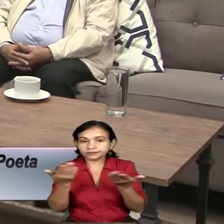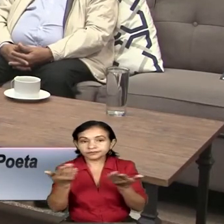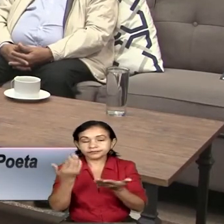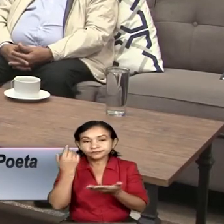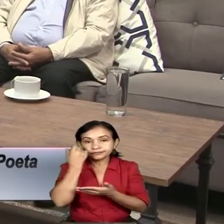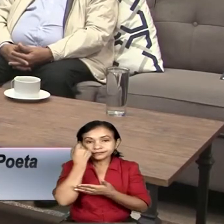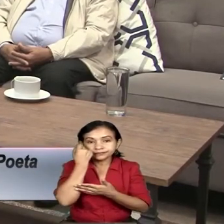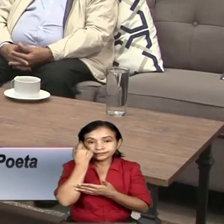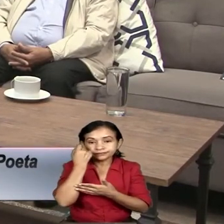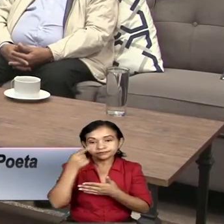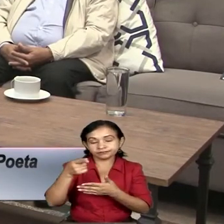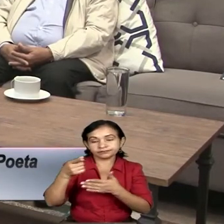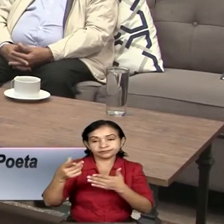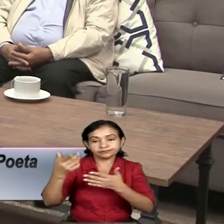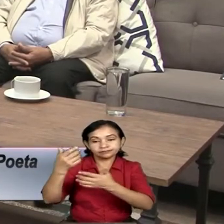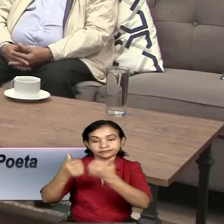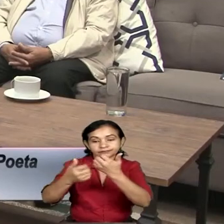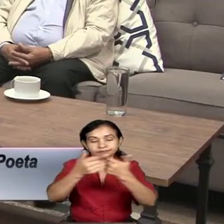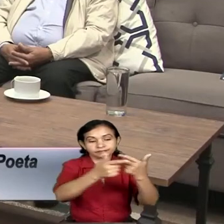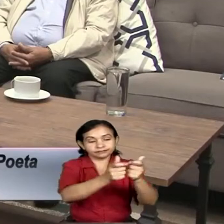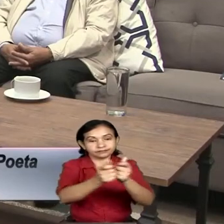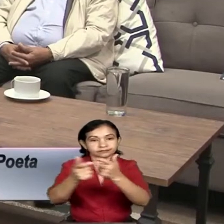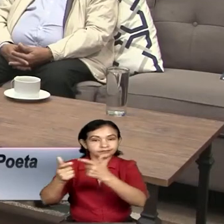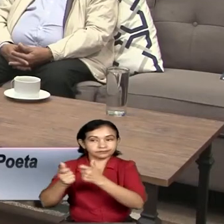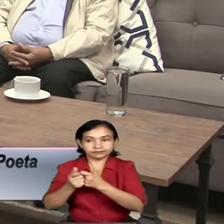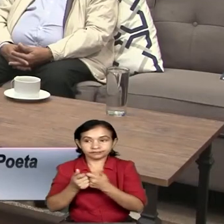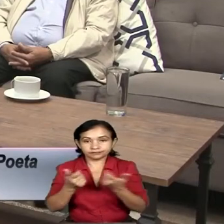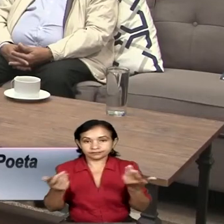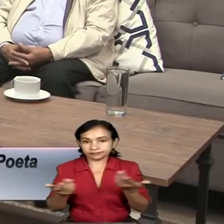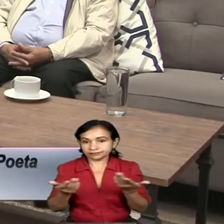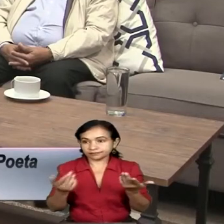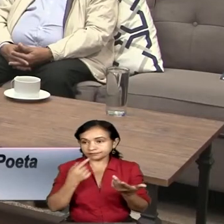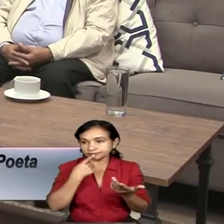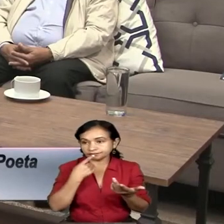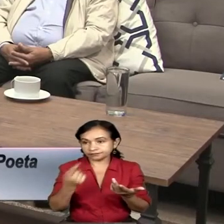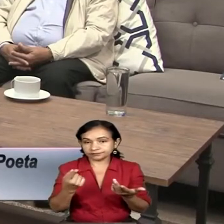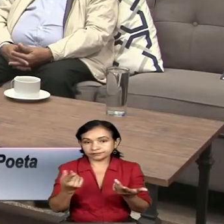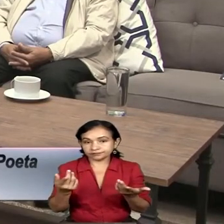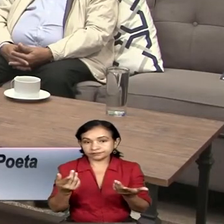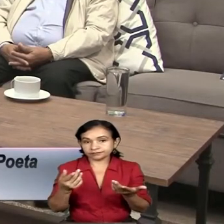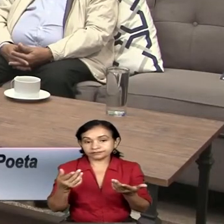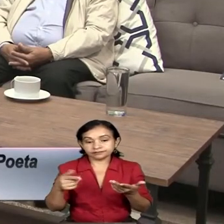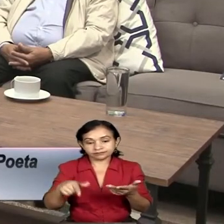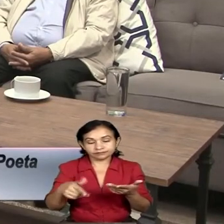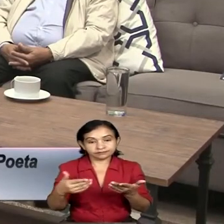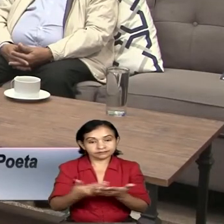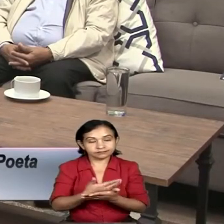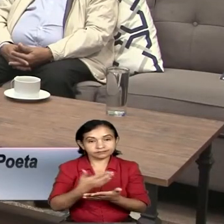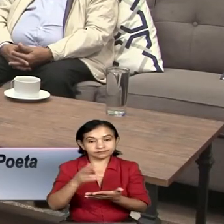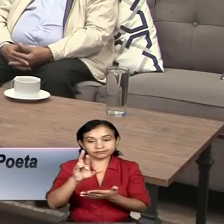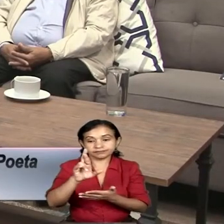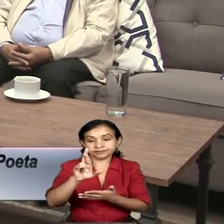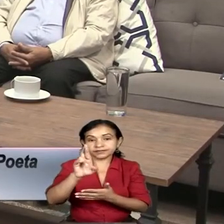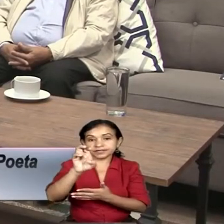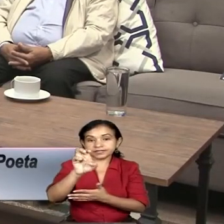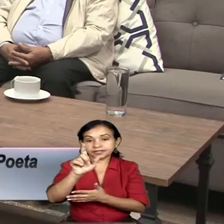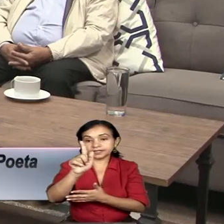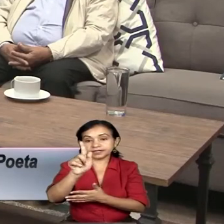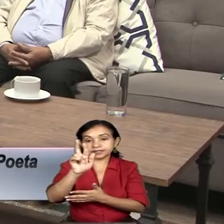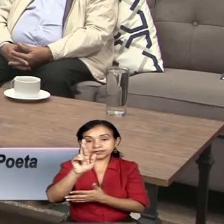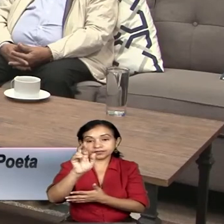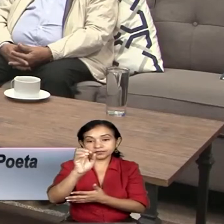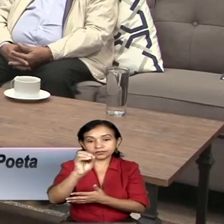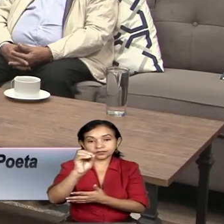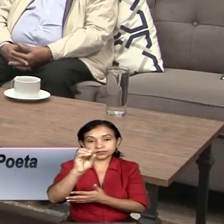contender contra estas fuerzas, su papá lo decía ahí, con una vigencia tan actual, retrógradas? Contra esas